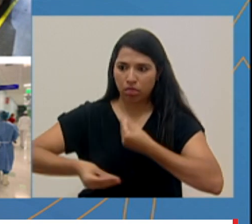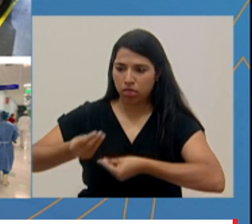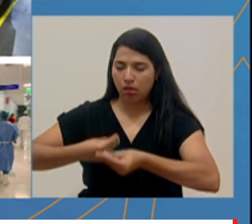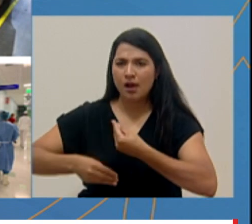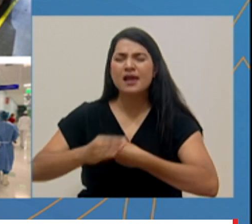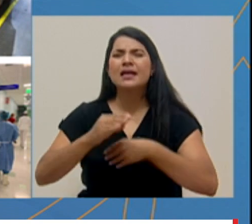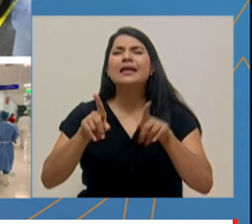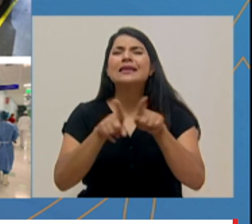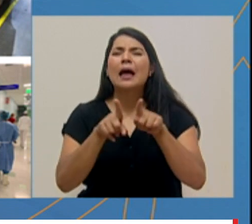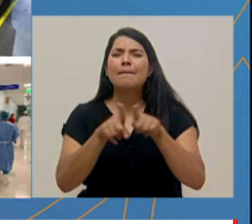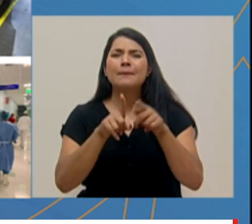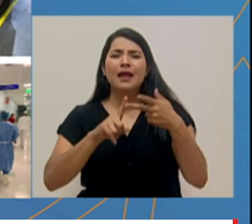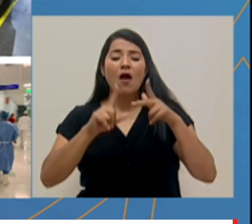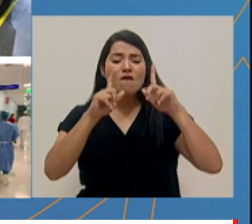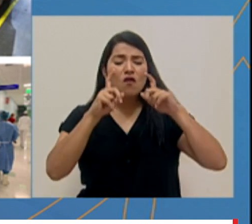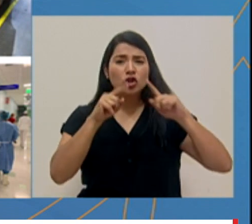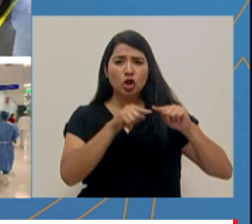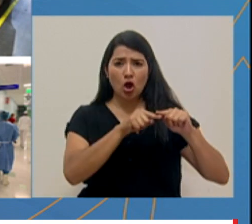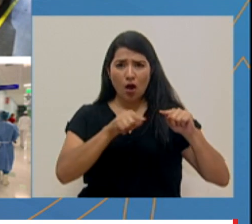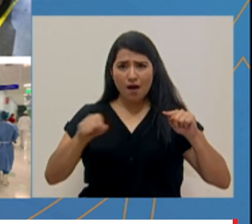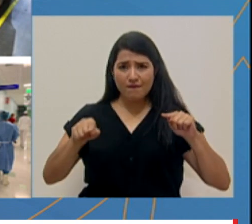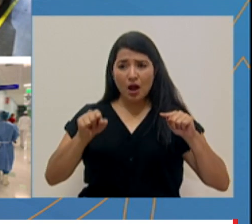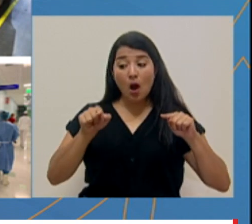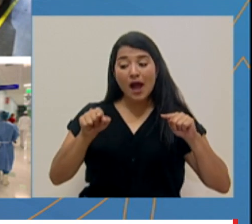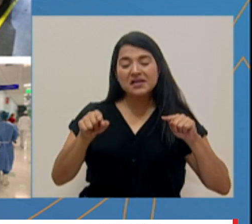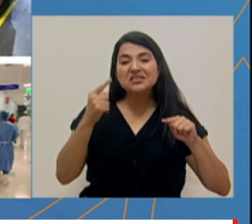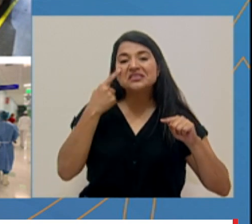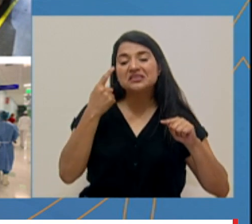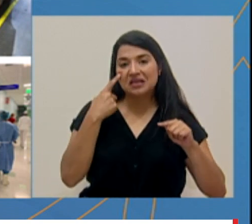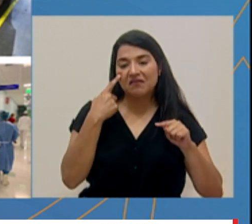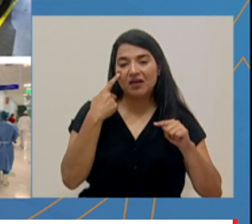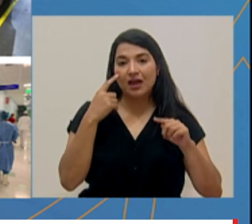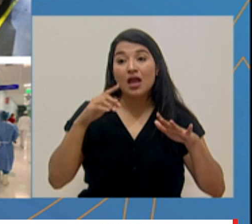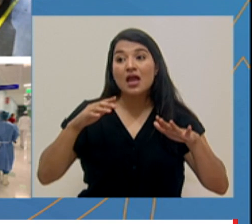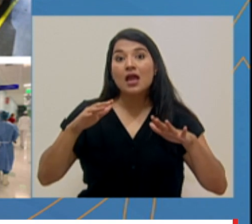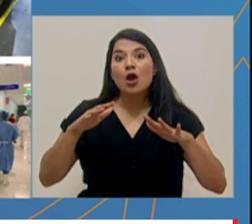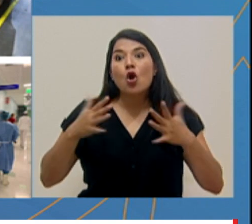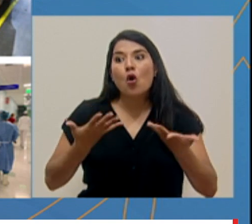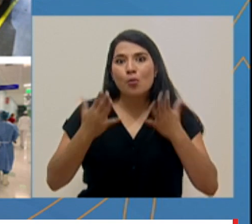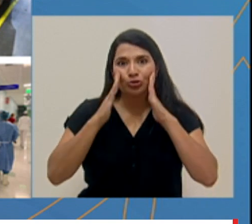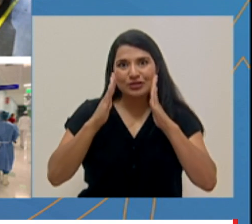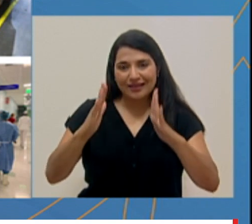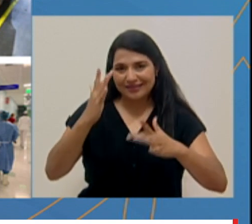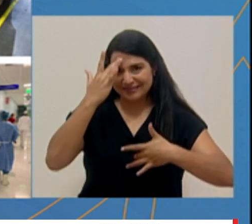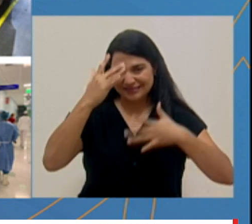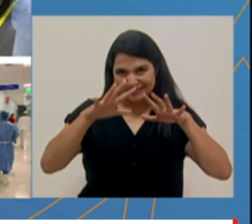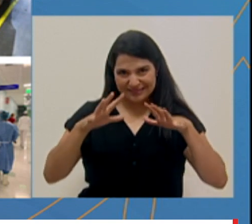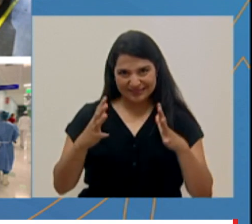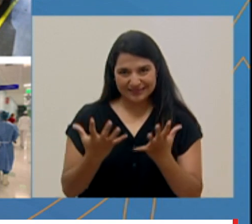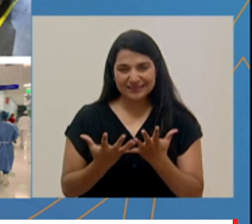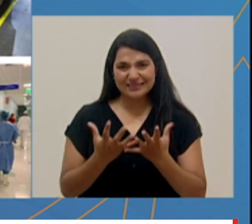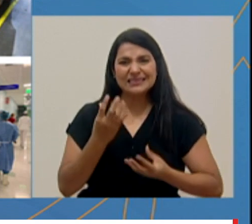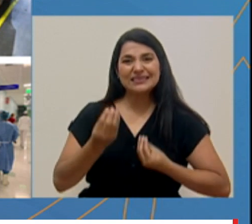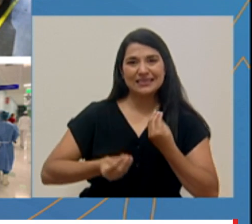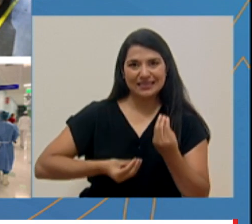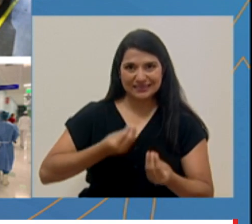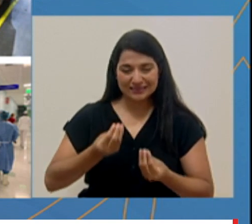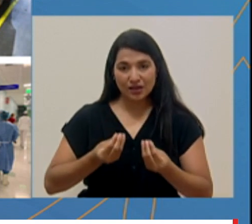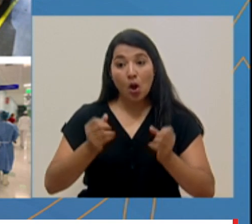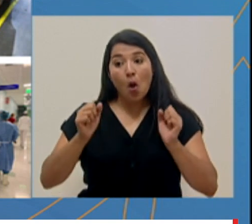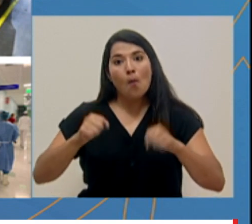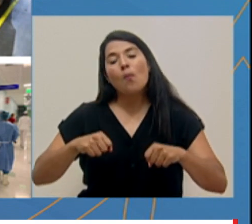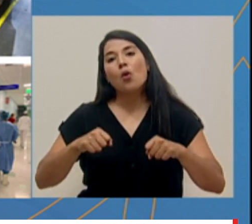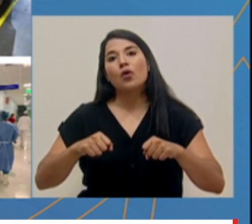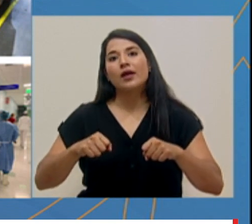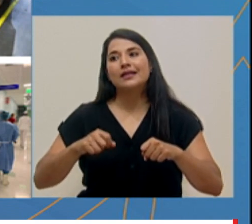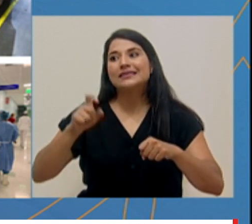están algunas imágenes de lo que implica atender una pandemia, que ha sido la ampliación de